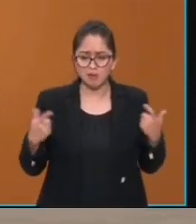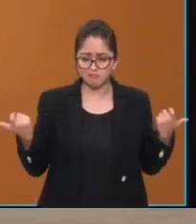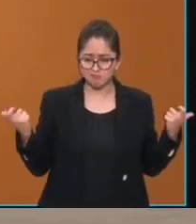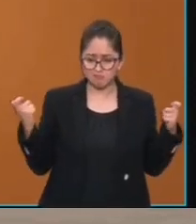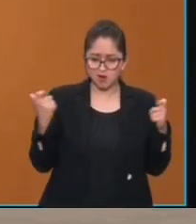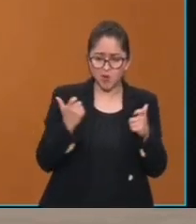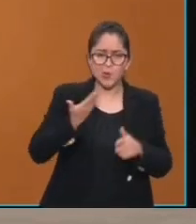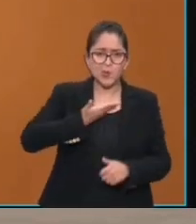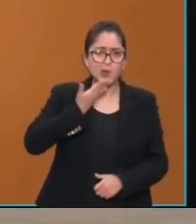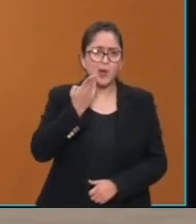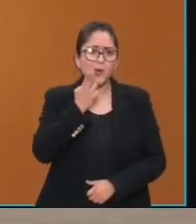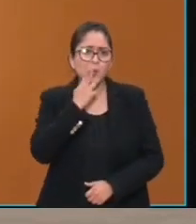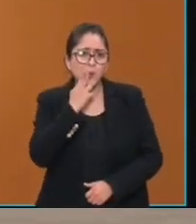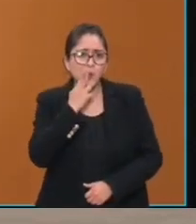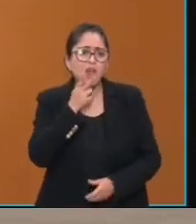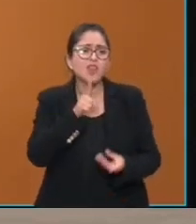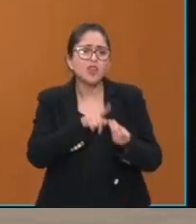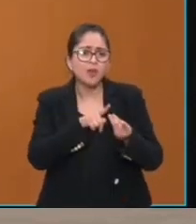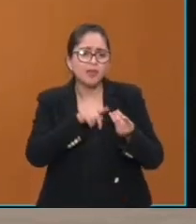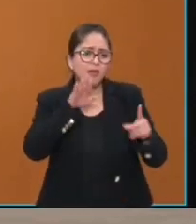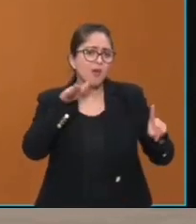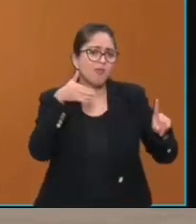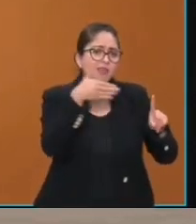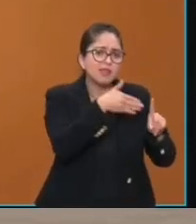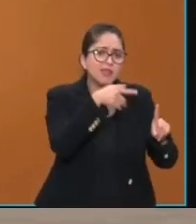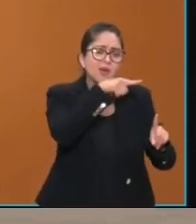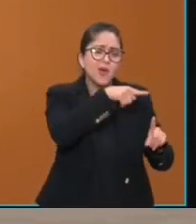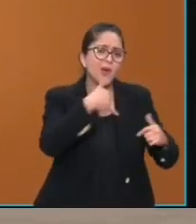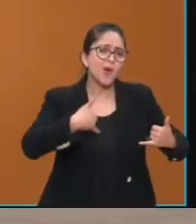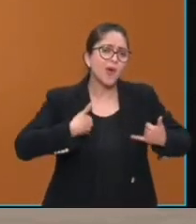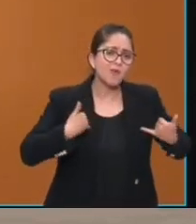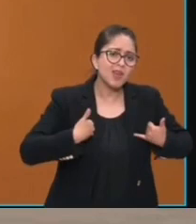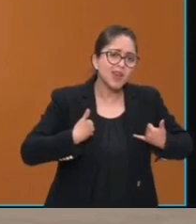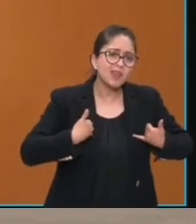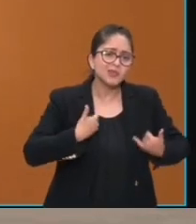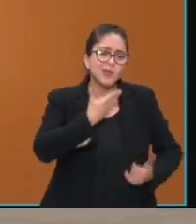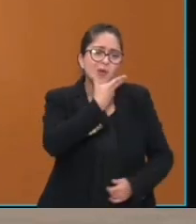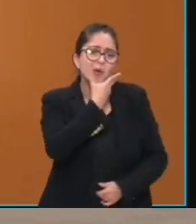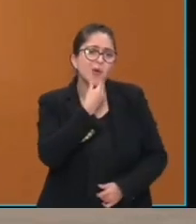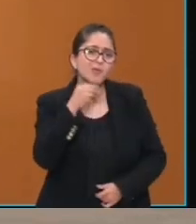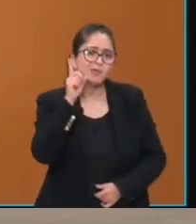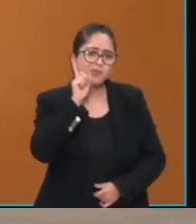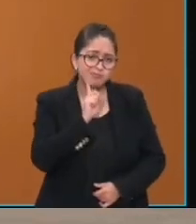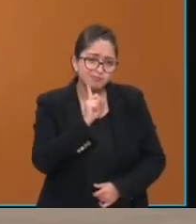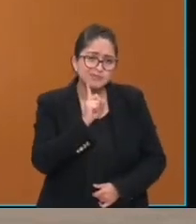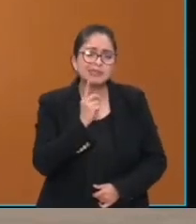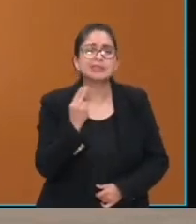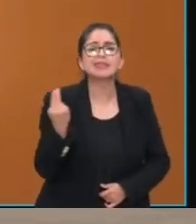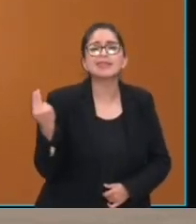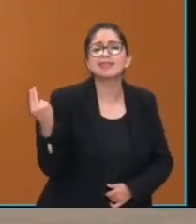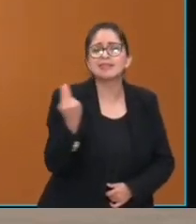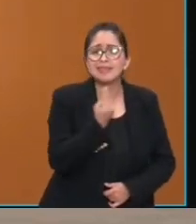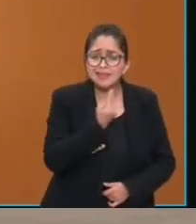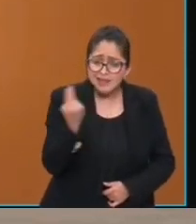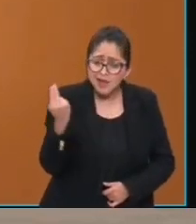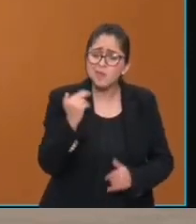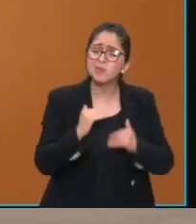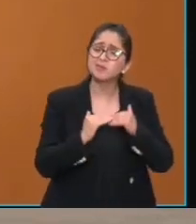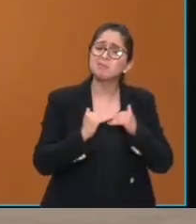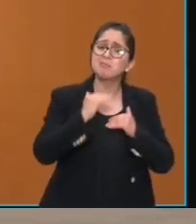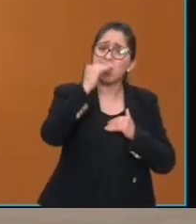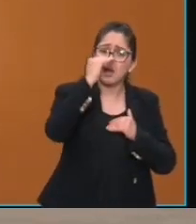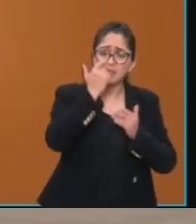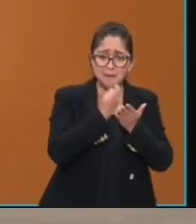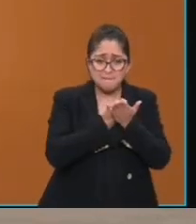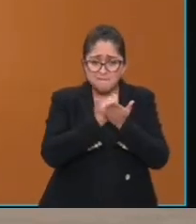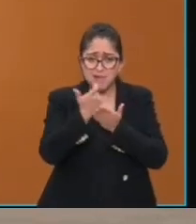todo en los jóvenes, en las mujeres jóvenes y en los hombres jóvenes. Necesitamos subir todavía más los